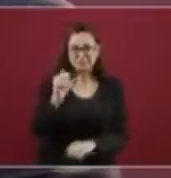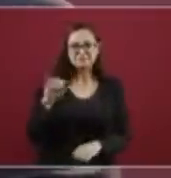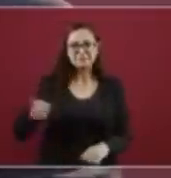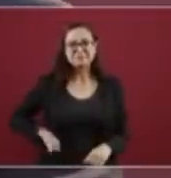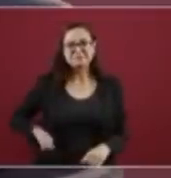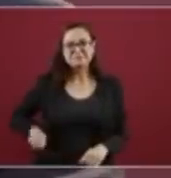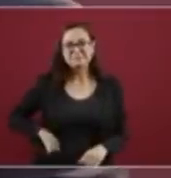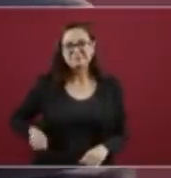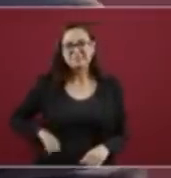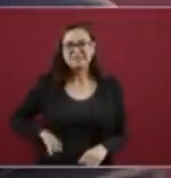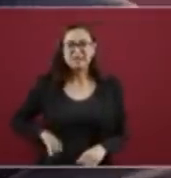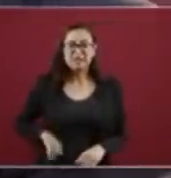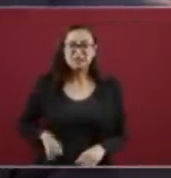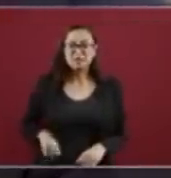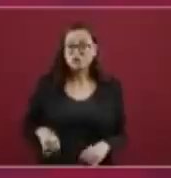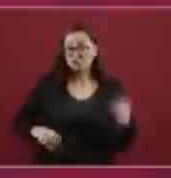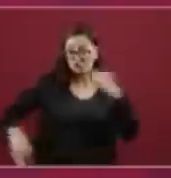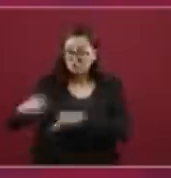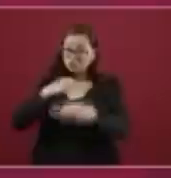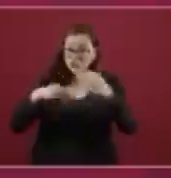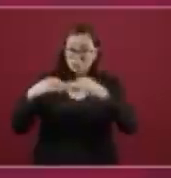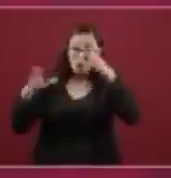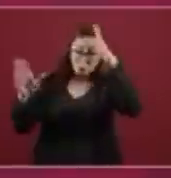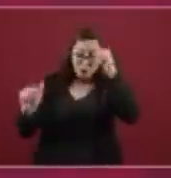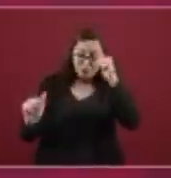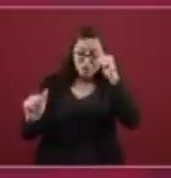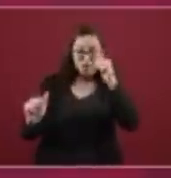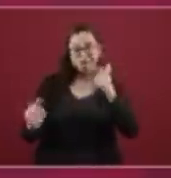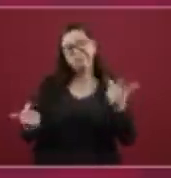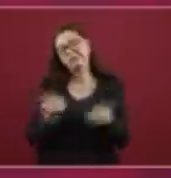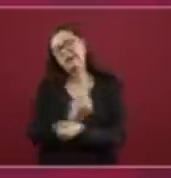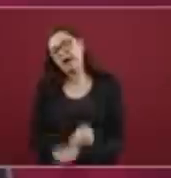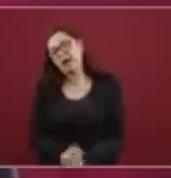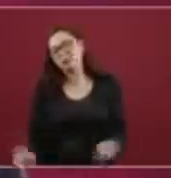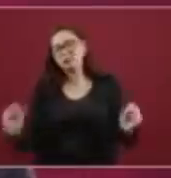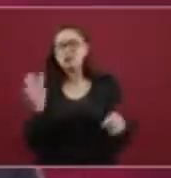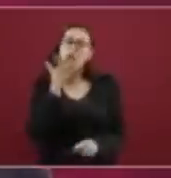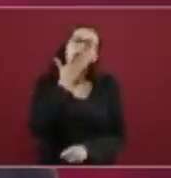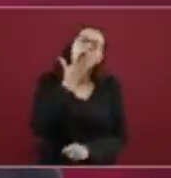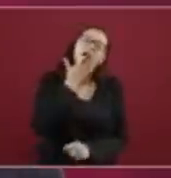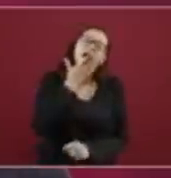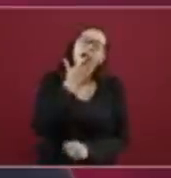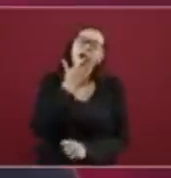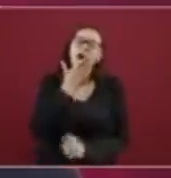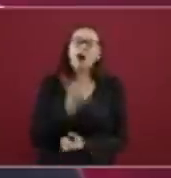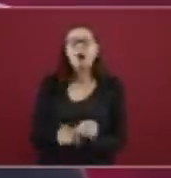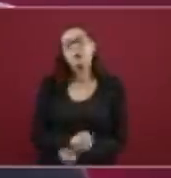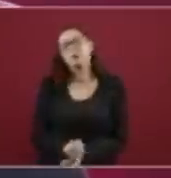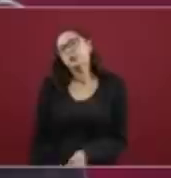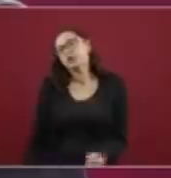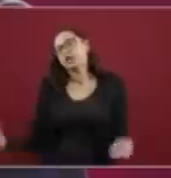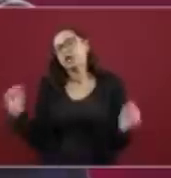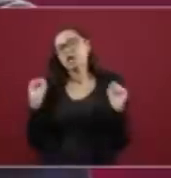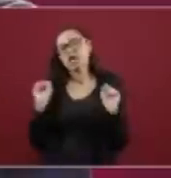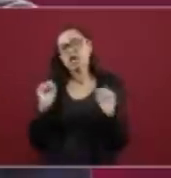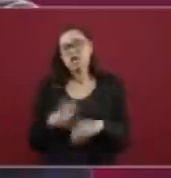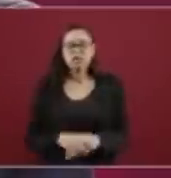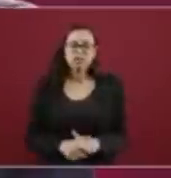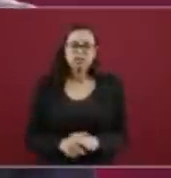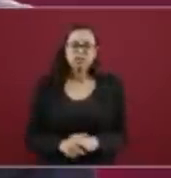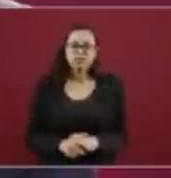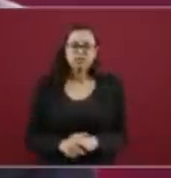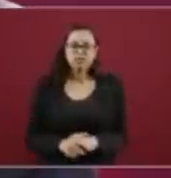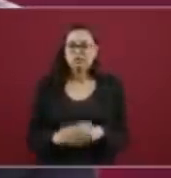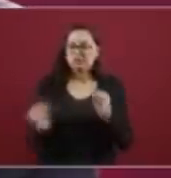si no la vida es muy aburrida, hasta bosteza uno cuando no